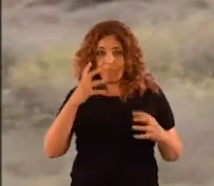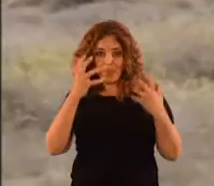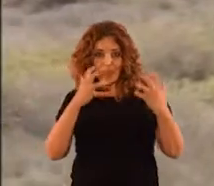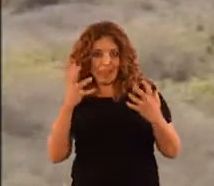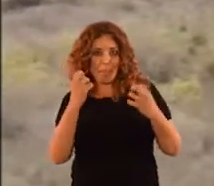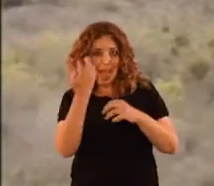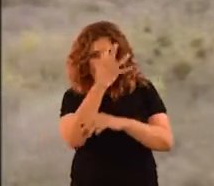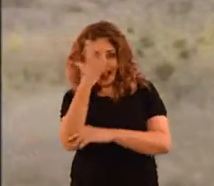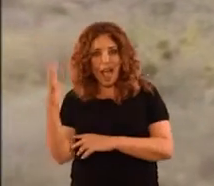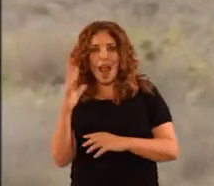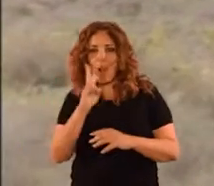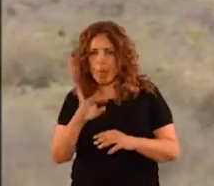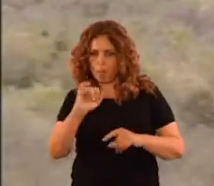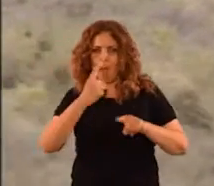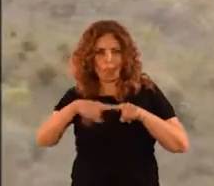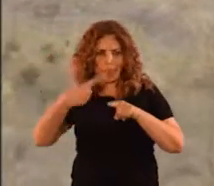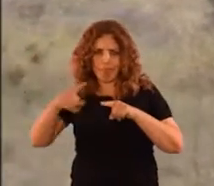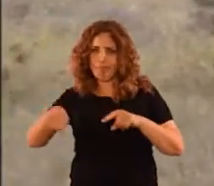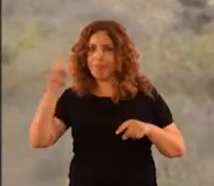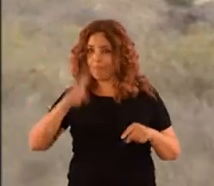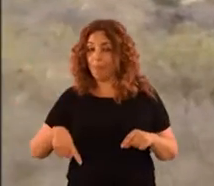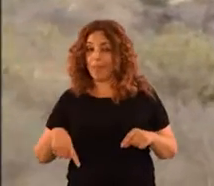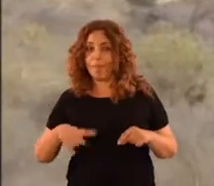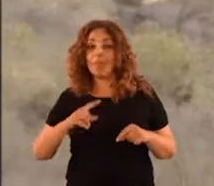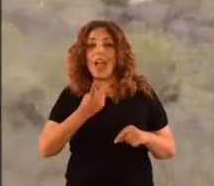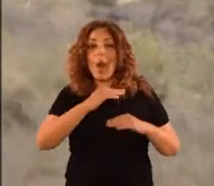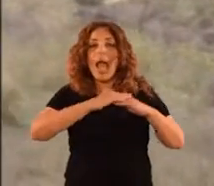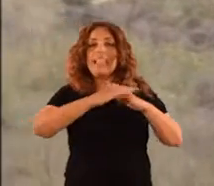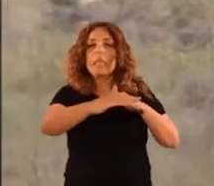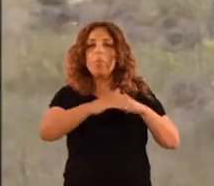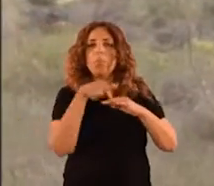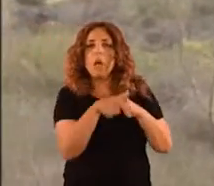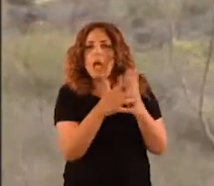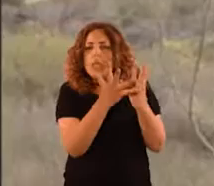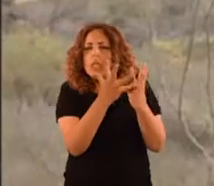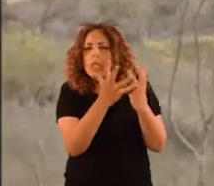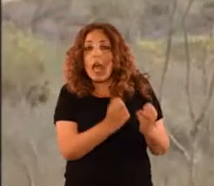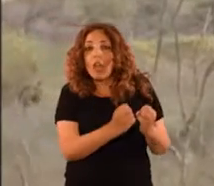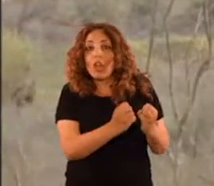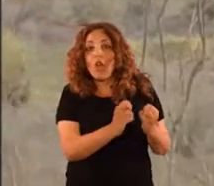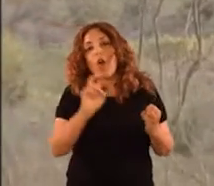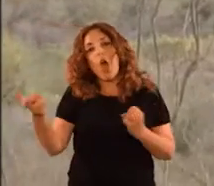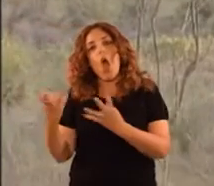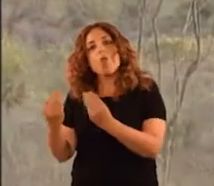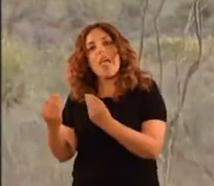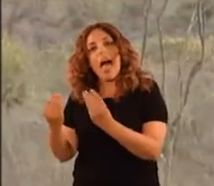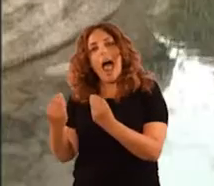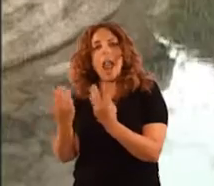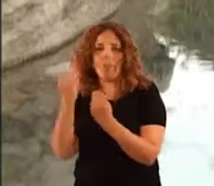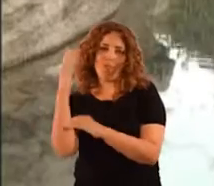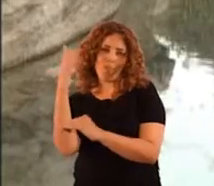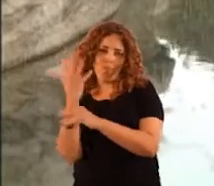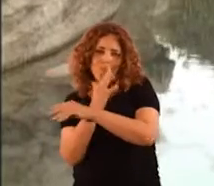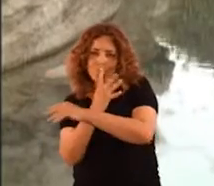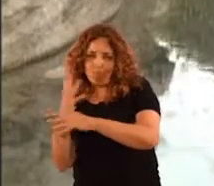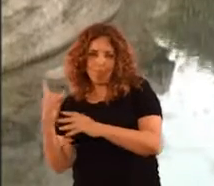El mundo vivo del karst comparte este contraste de medios, la aridez extrema de la estepa y la frondosidad